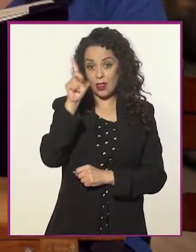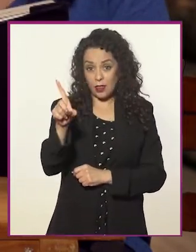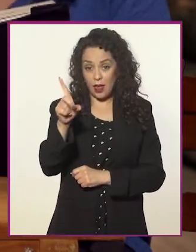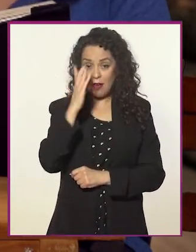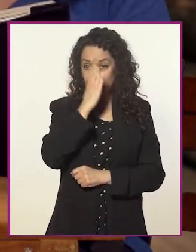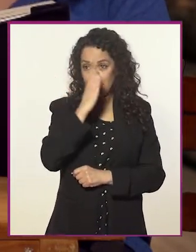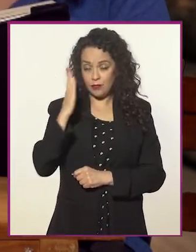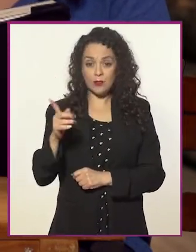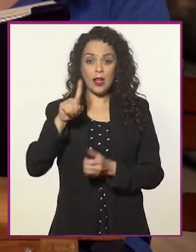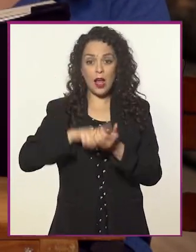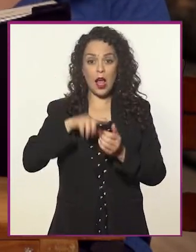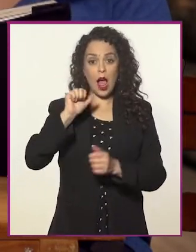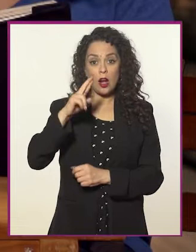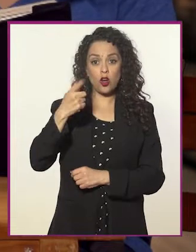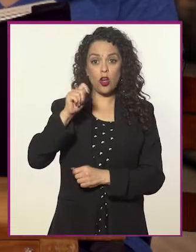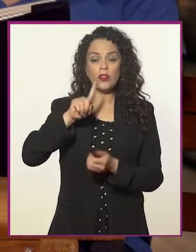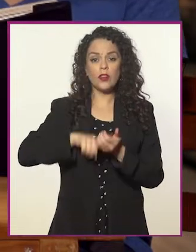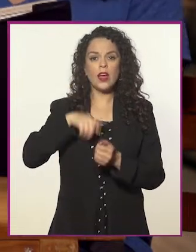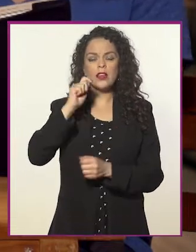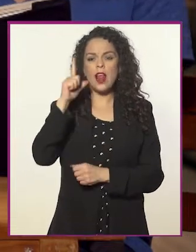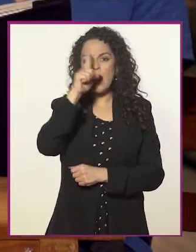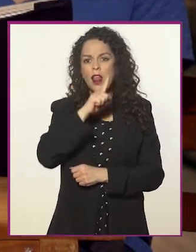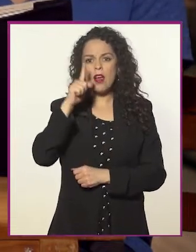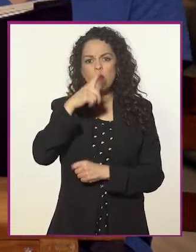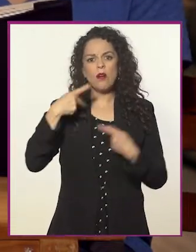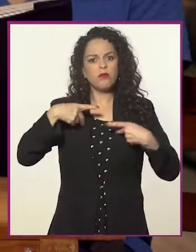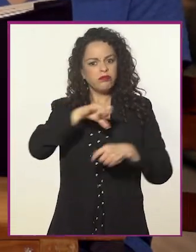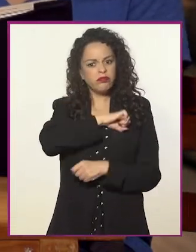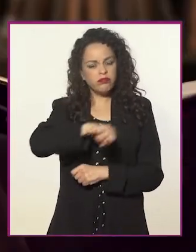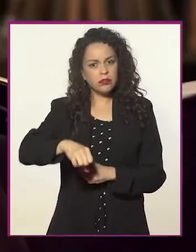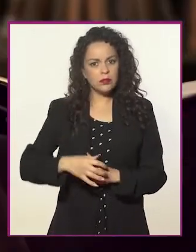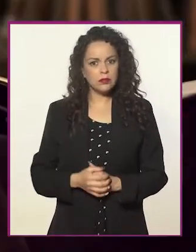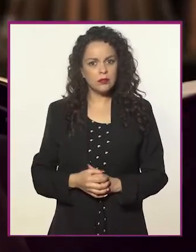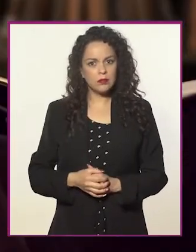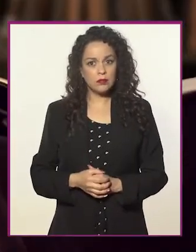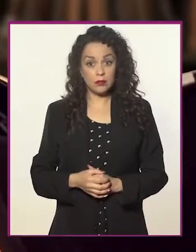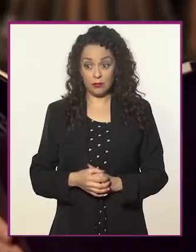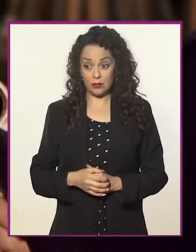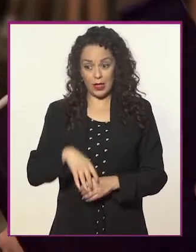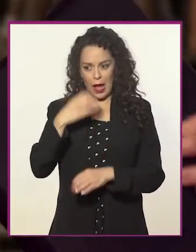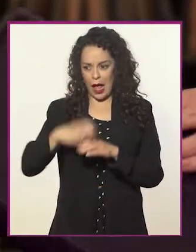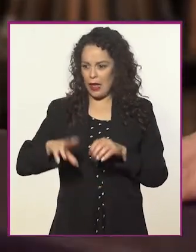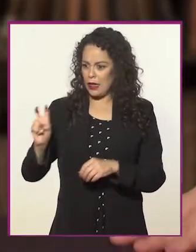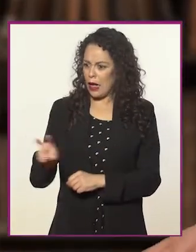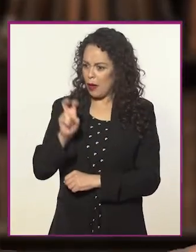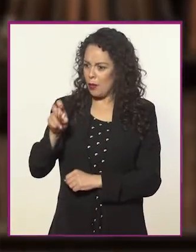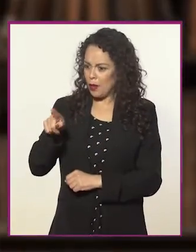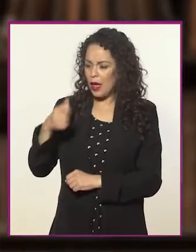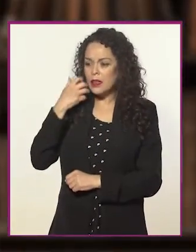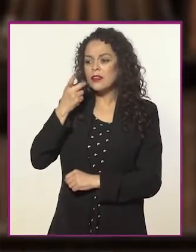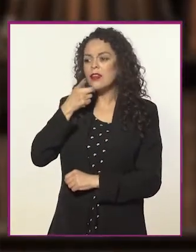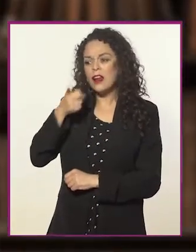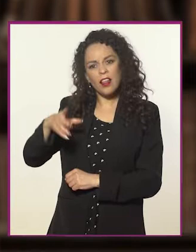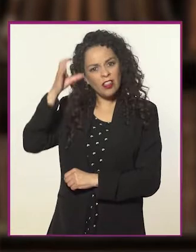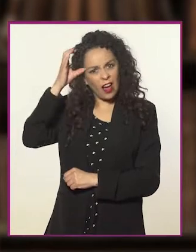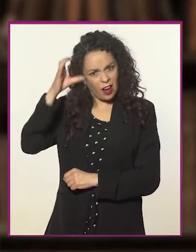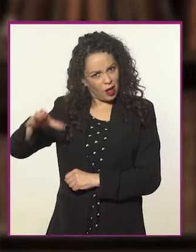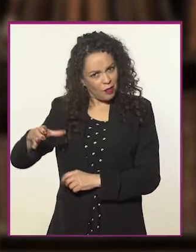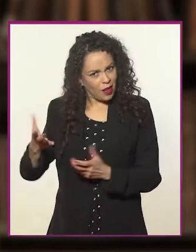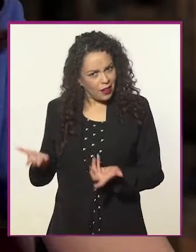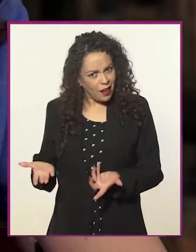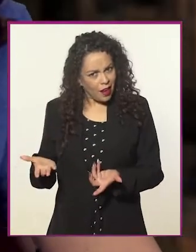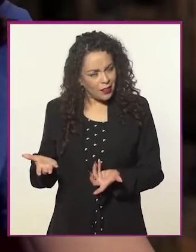al argot se le clasifica como un lenguaje de maleantes. ¿Y acabarse la pizza en la fiesta no califica como un acto